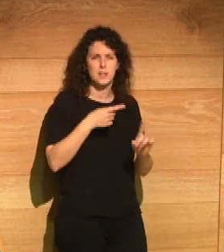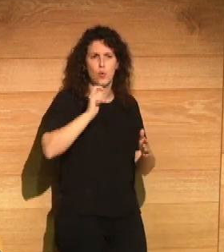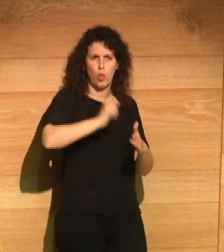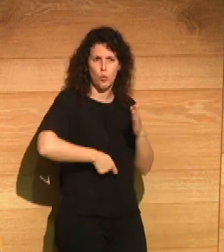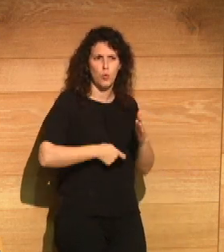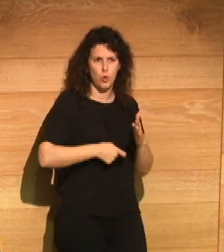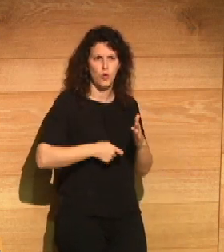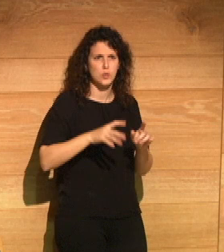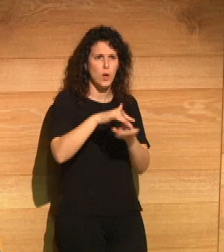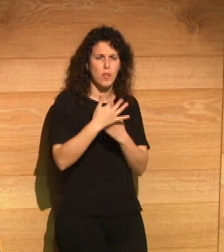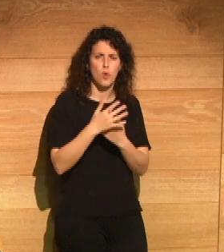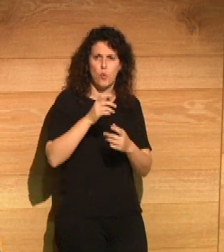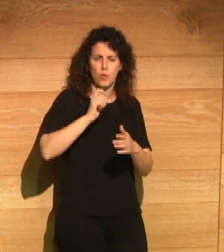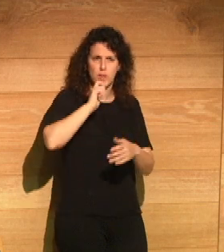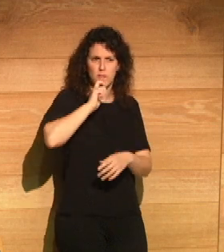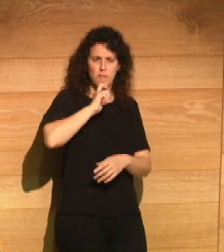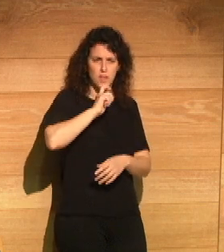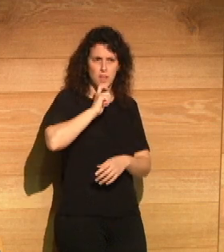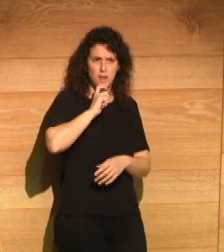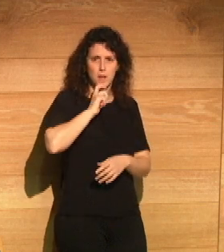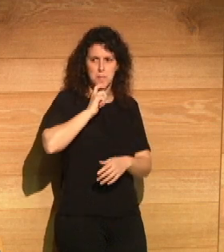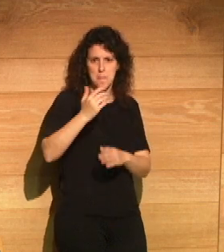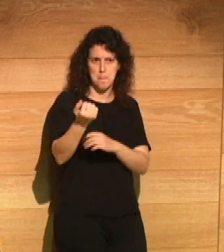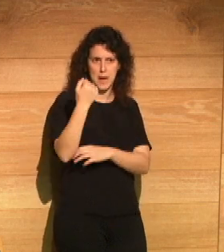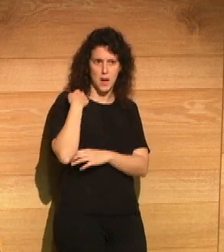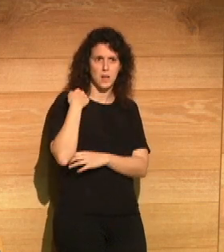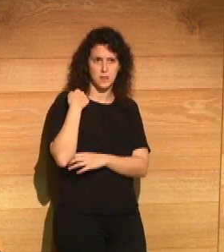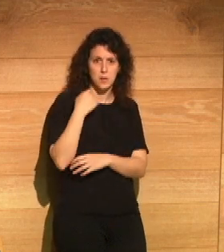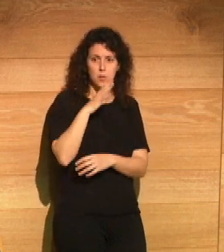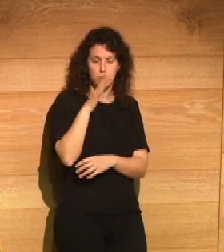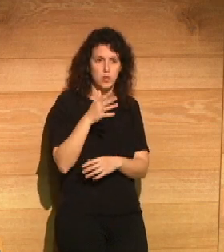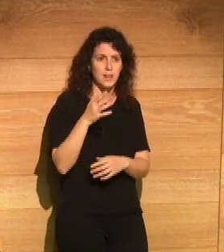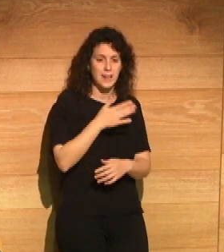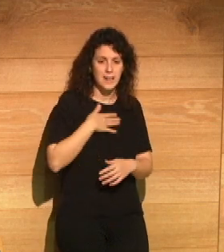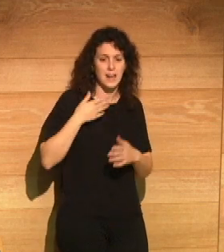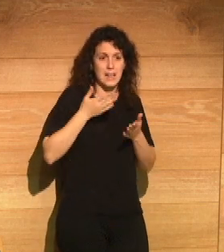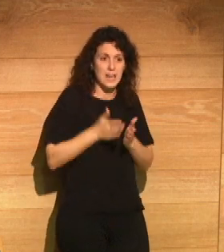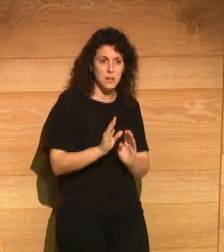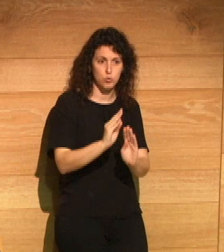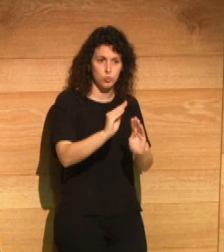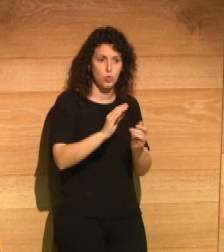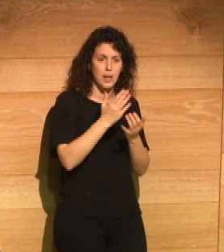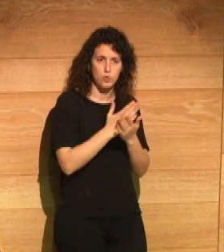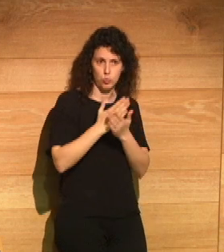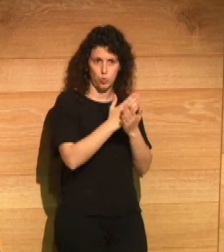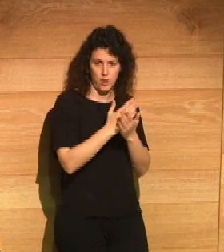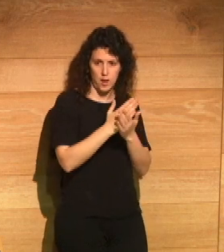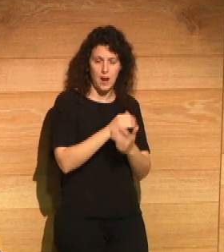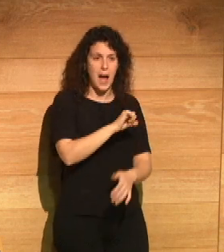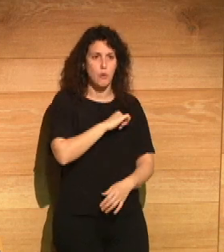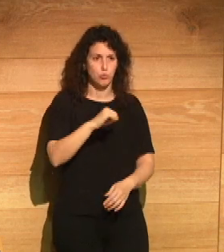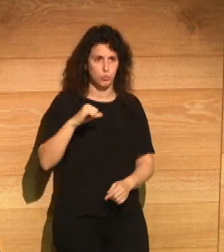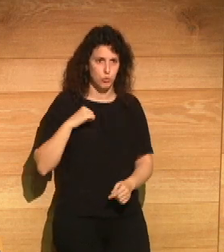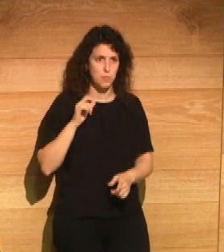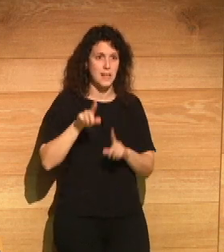tenido mucho más difícil que nosotras, porque ellas se aseguraron de que sus hijas estudiáramos y pudiéramos ser autosuficientes, ser autónomas